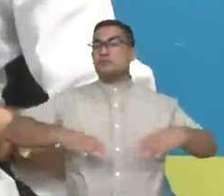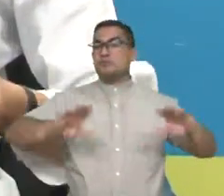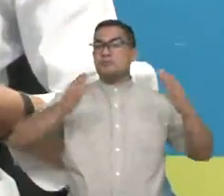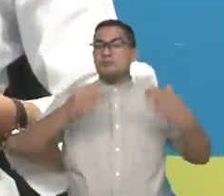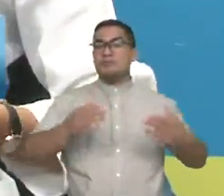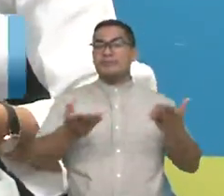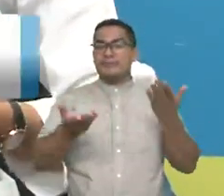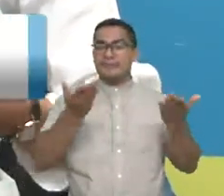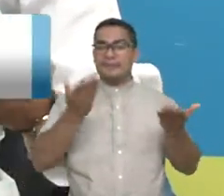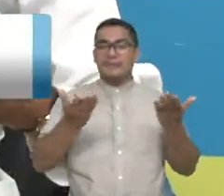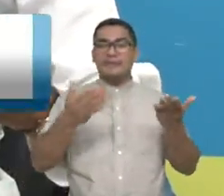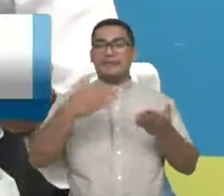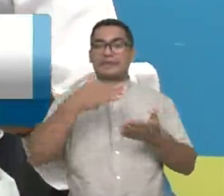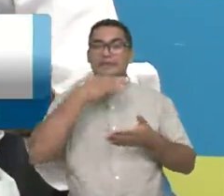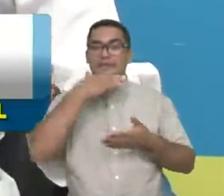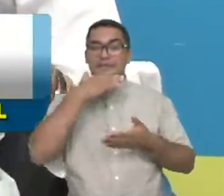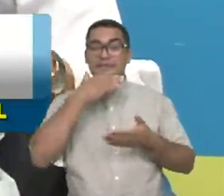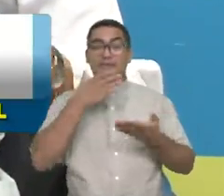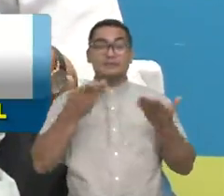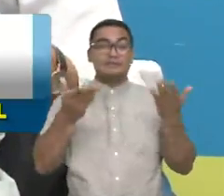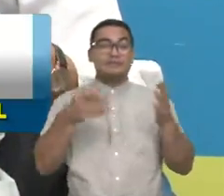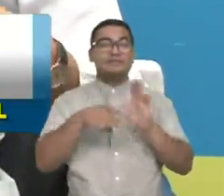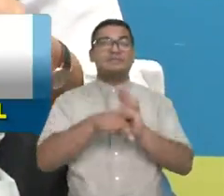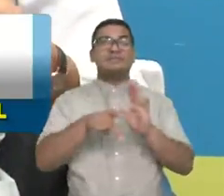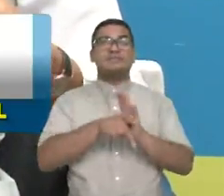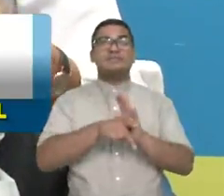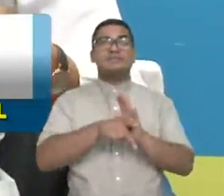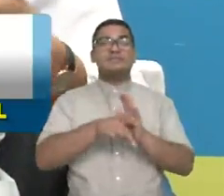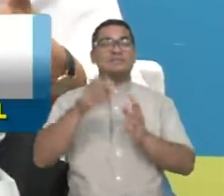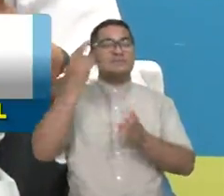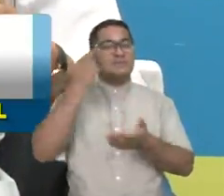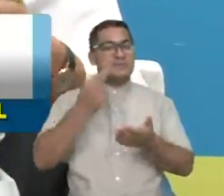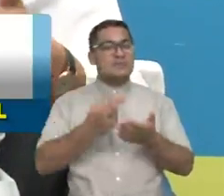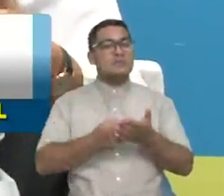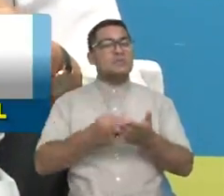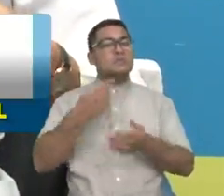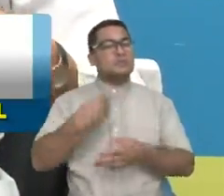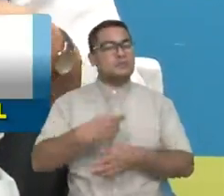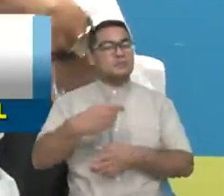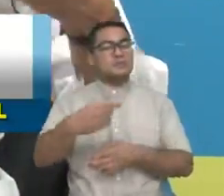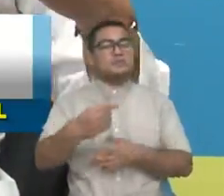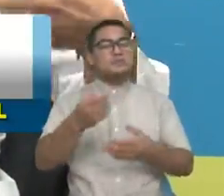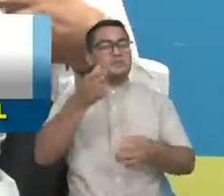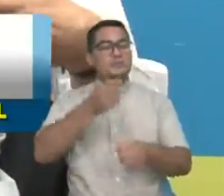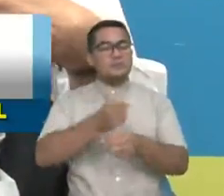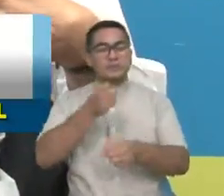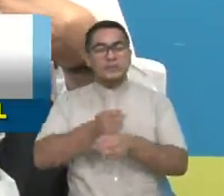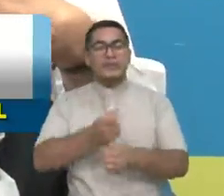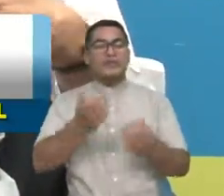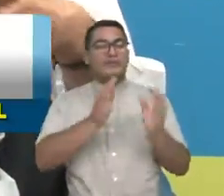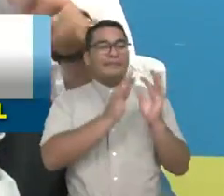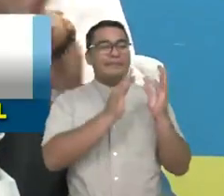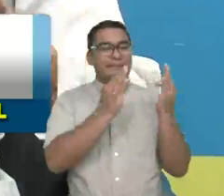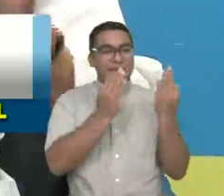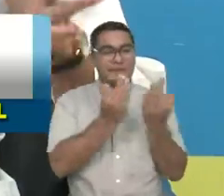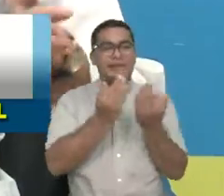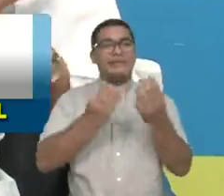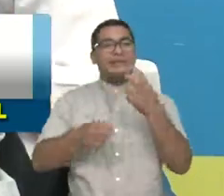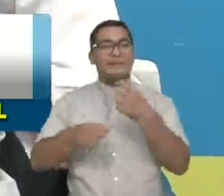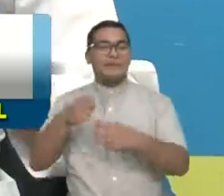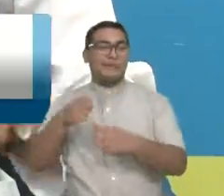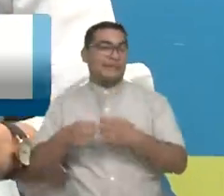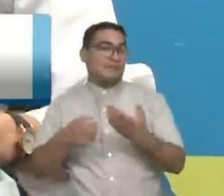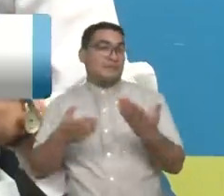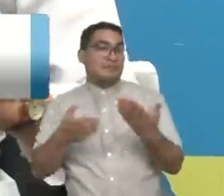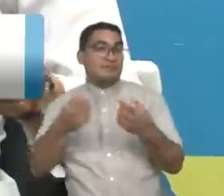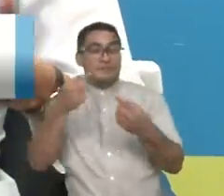frente a una presión o una amenaza. Recordamos que estamos en constante presión día a día por el trabajo, por la familia, por los problemas X, ¿verdad?, que